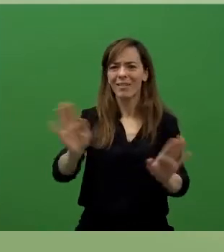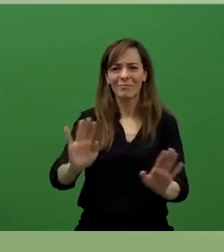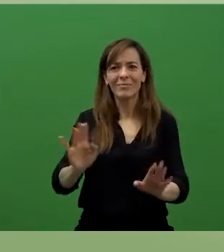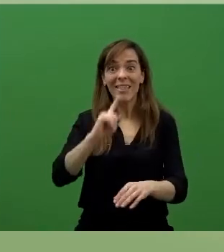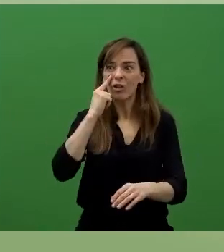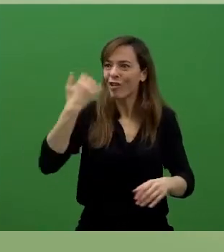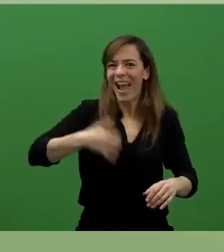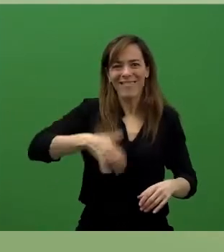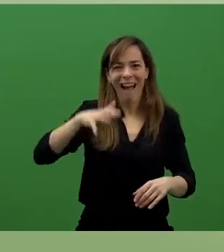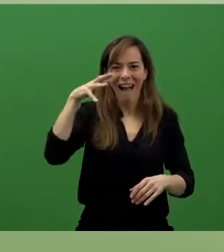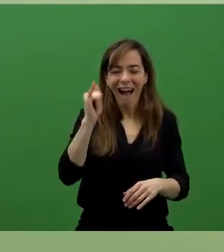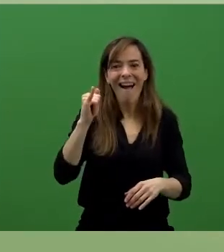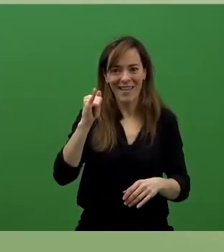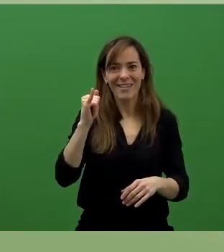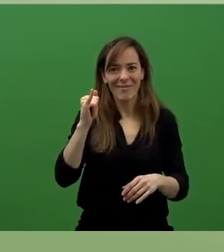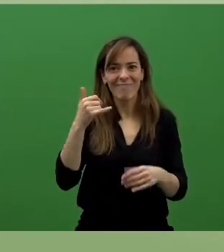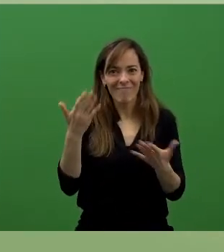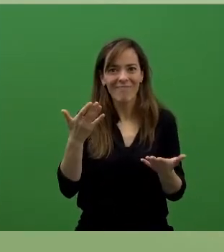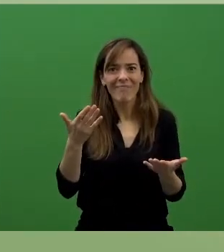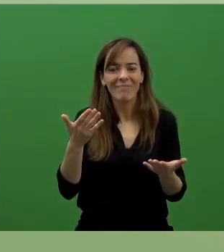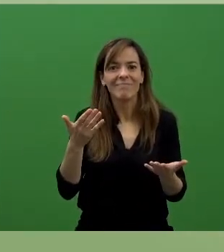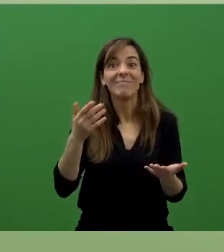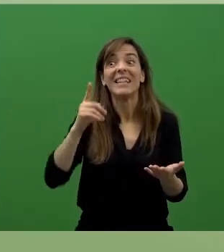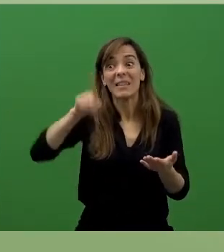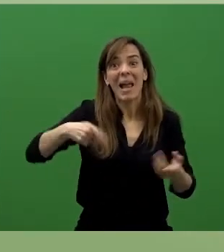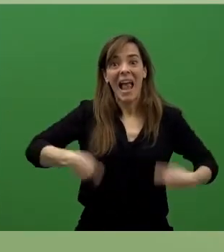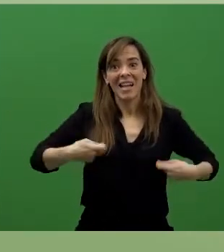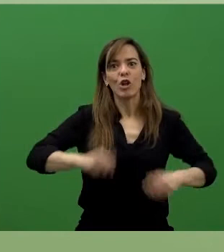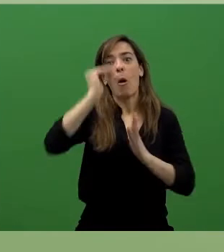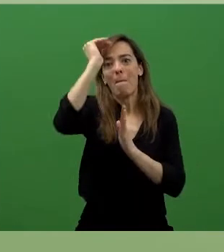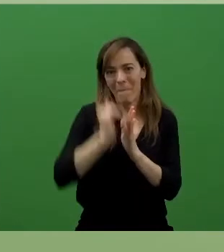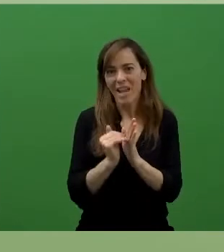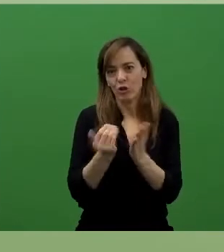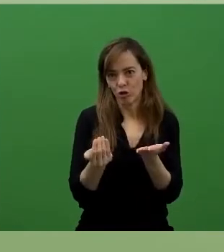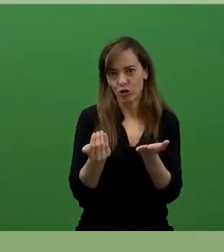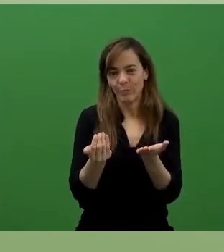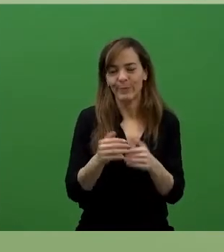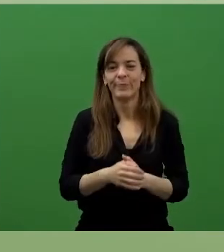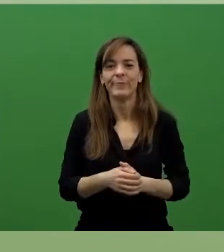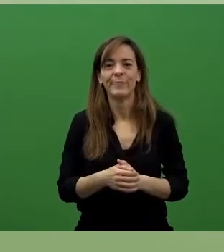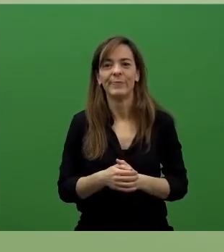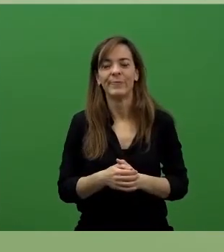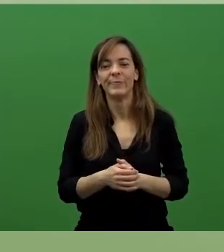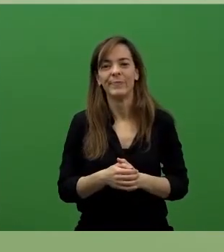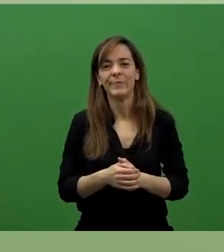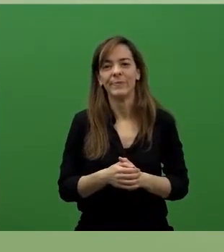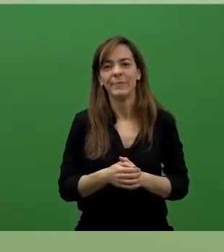como mejoramos el manejo del paciente, también reduciremos los gastos porque habrá menos errores y estará mucho más enfocado.